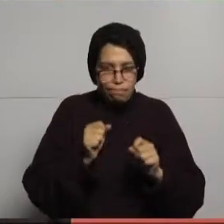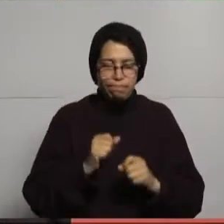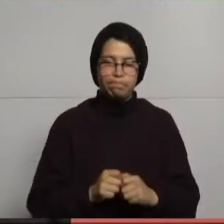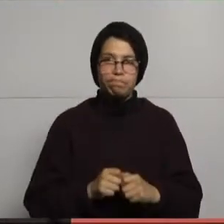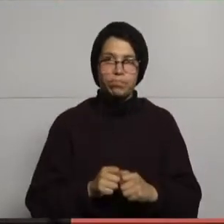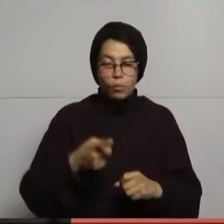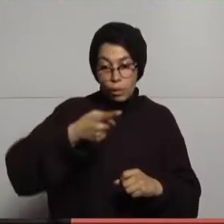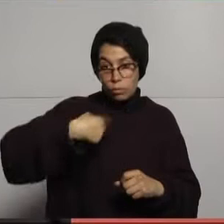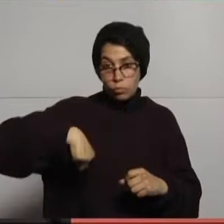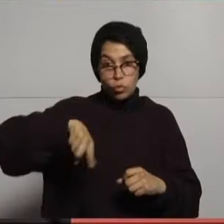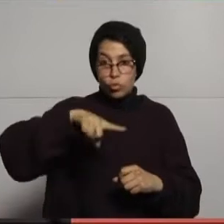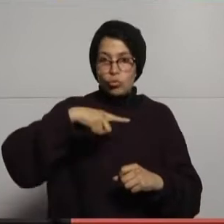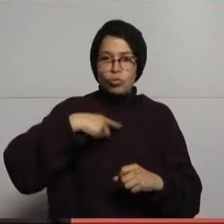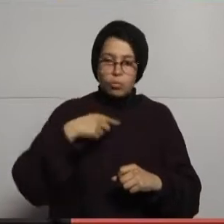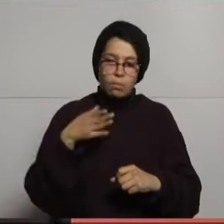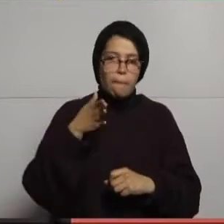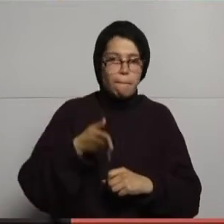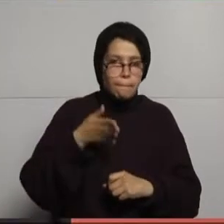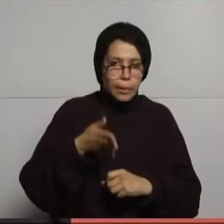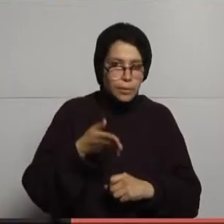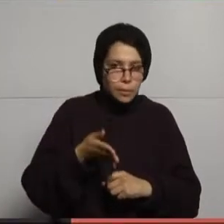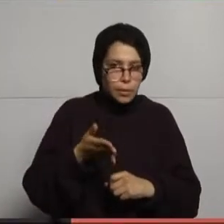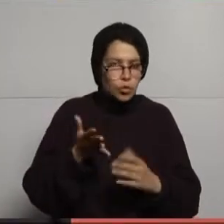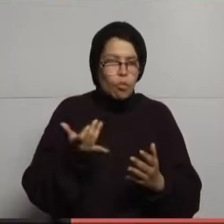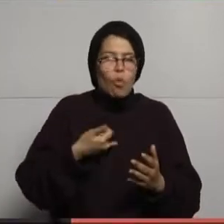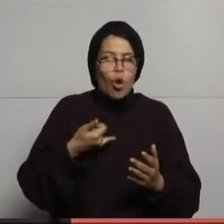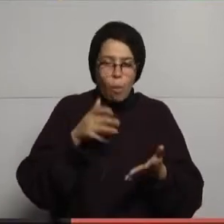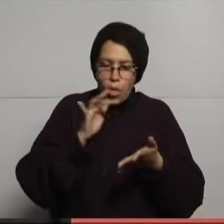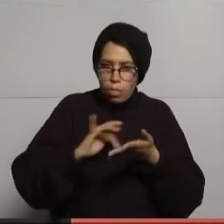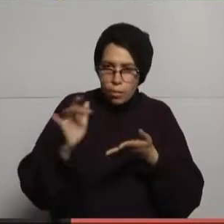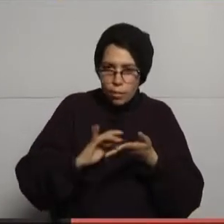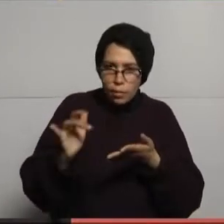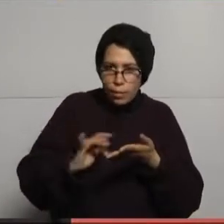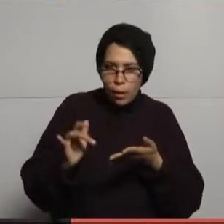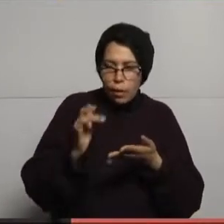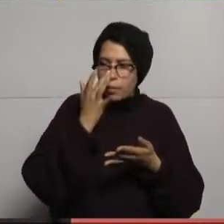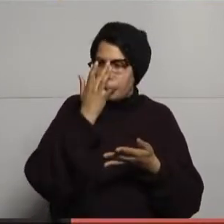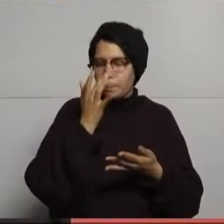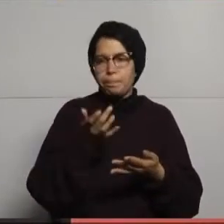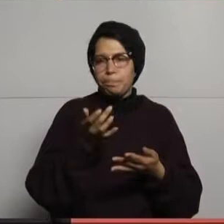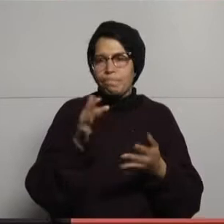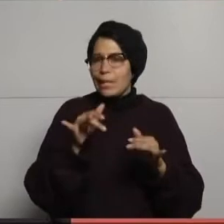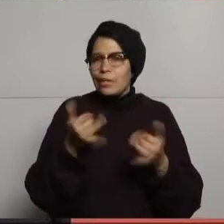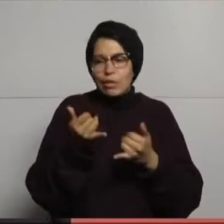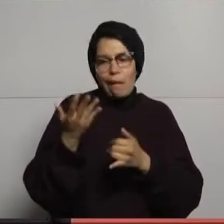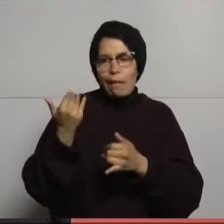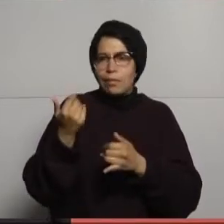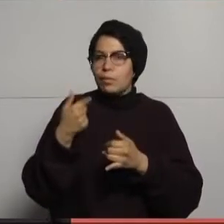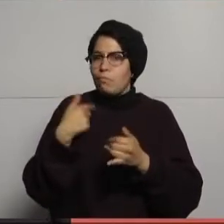Para nosotros la participación digital ya estaba, pero creemos que con esto de la